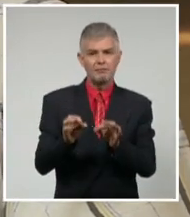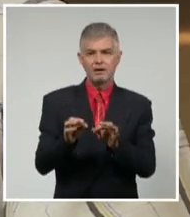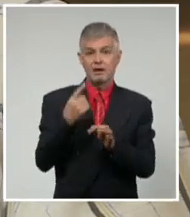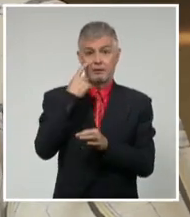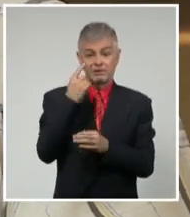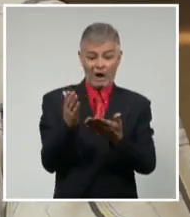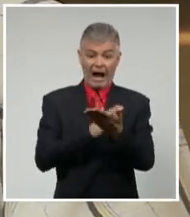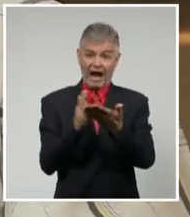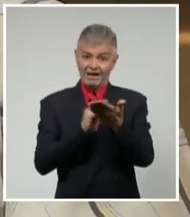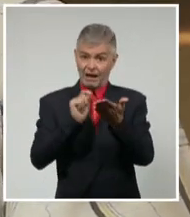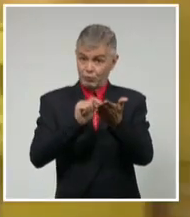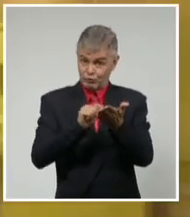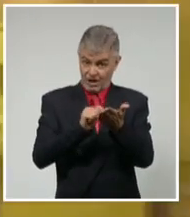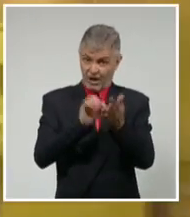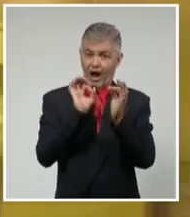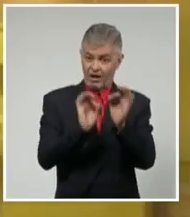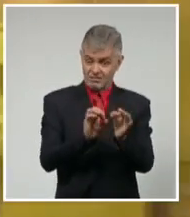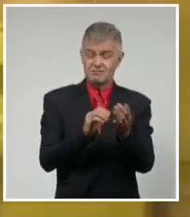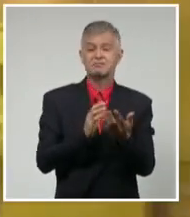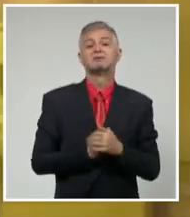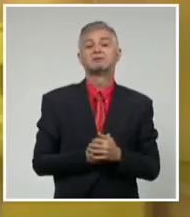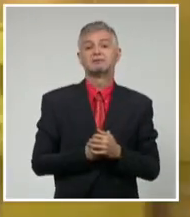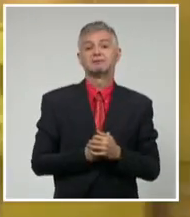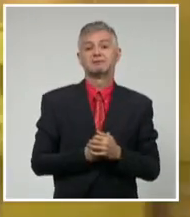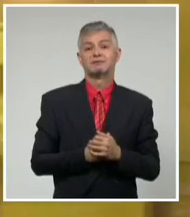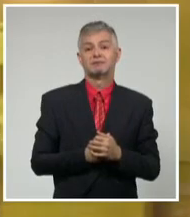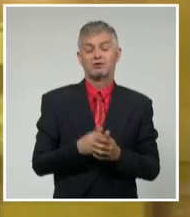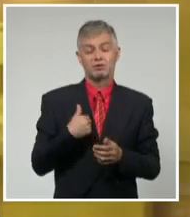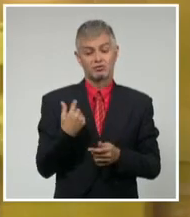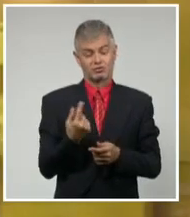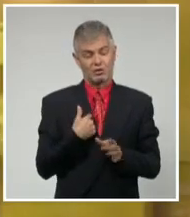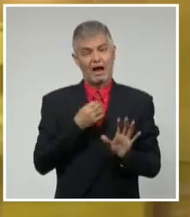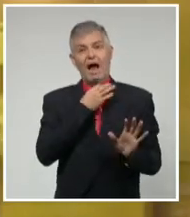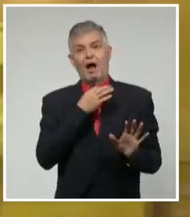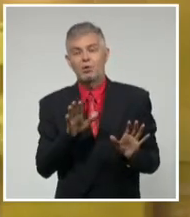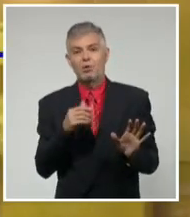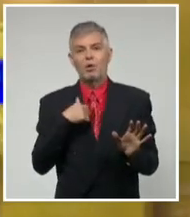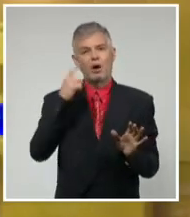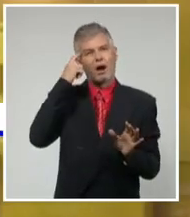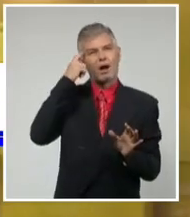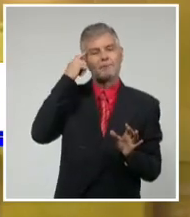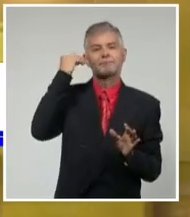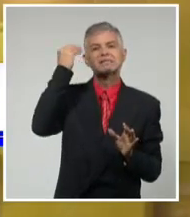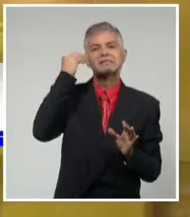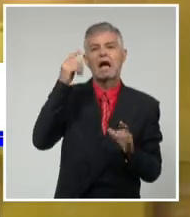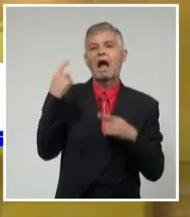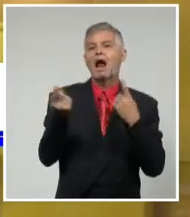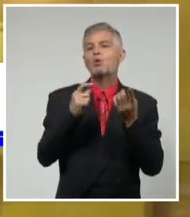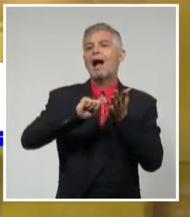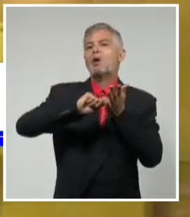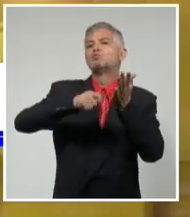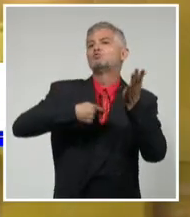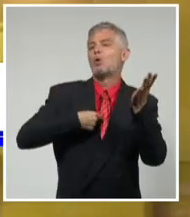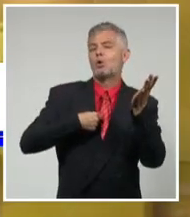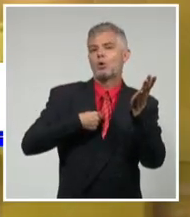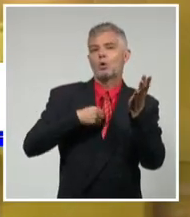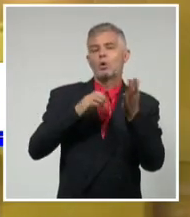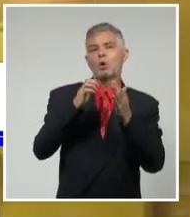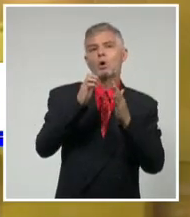agenda, apuntado en la agenda. Si fuéramos a mencionar un autor intelectual, un guía y